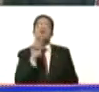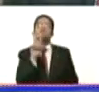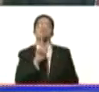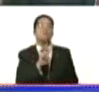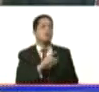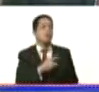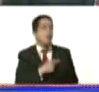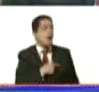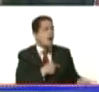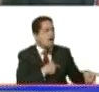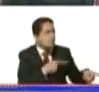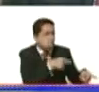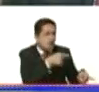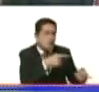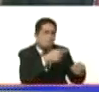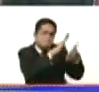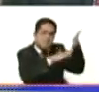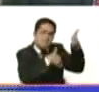metían preso.